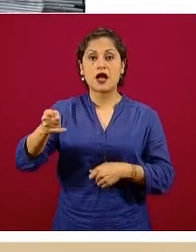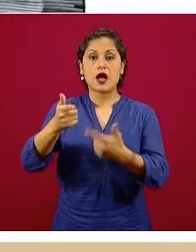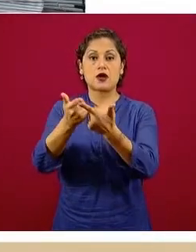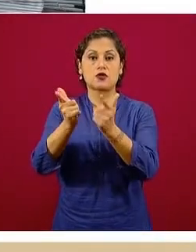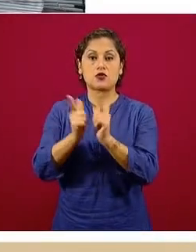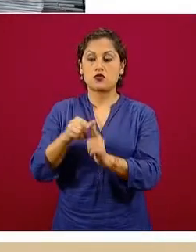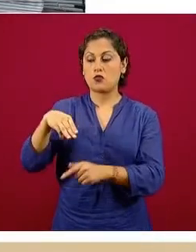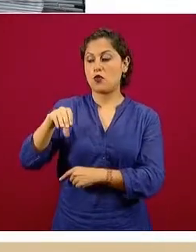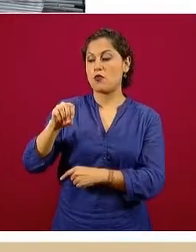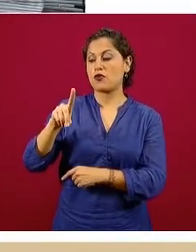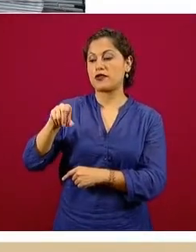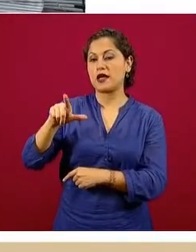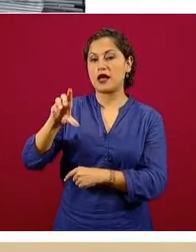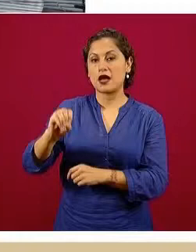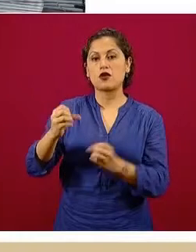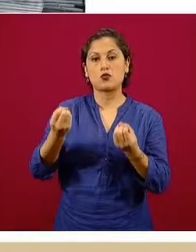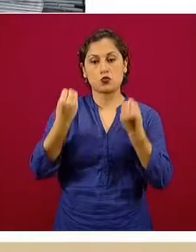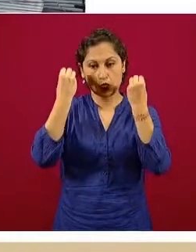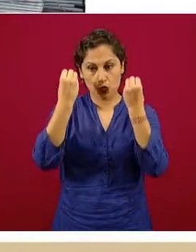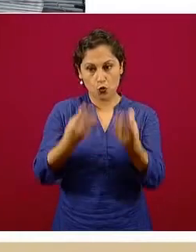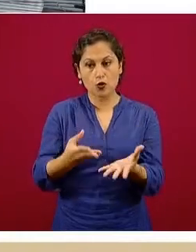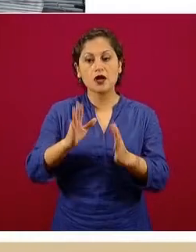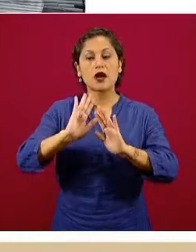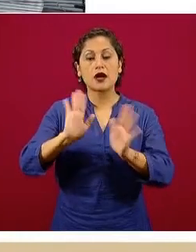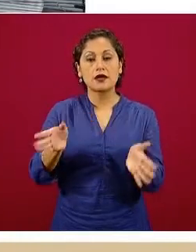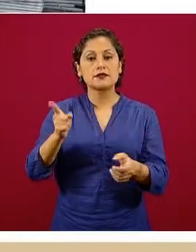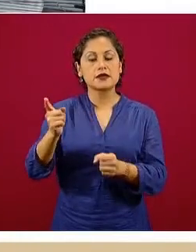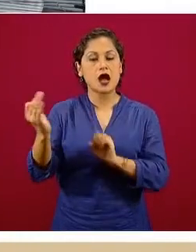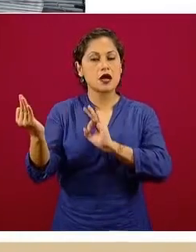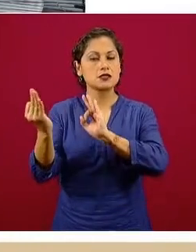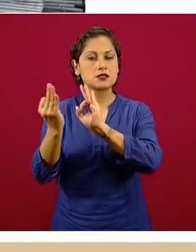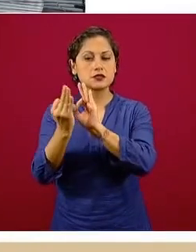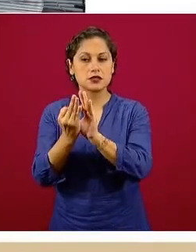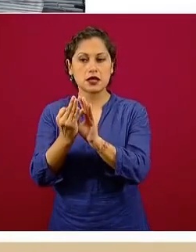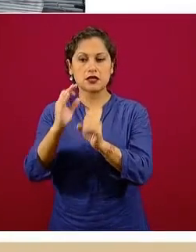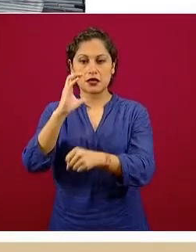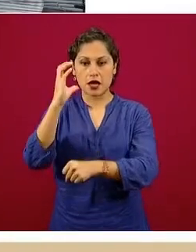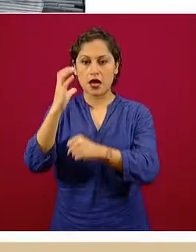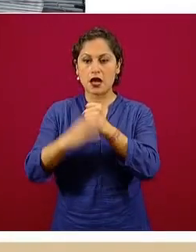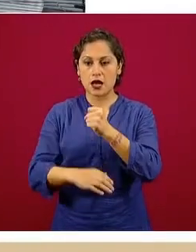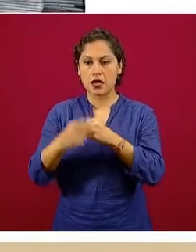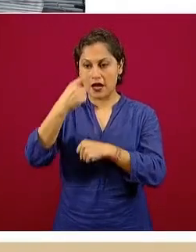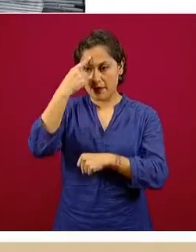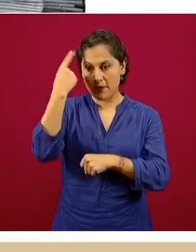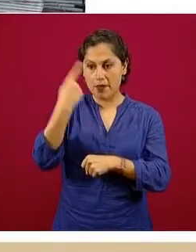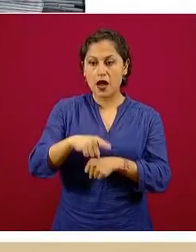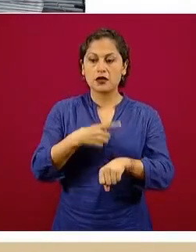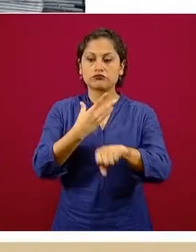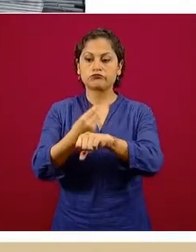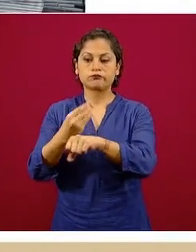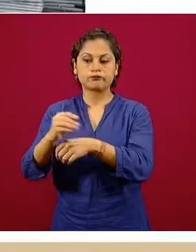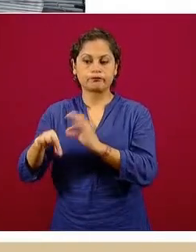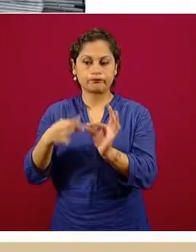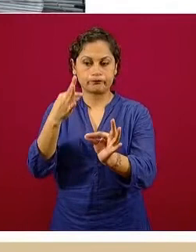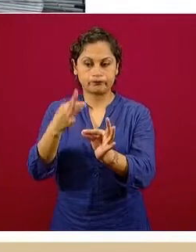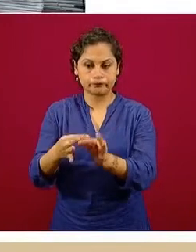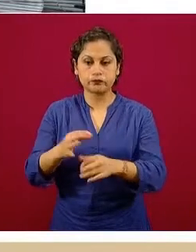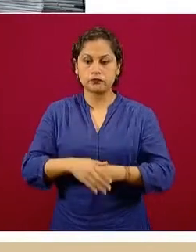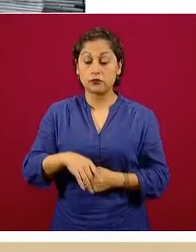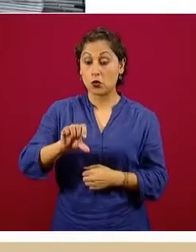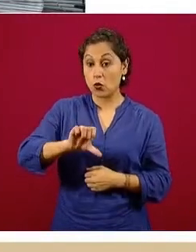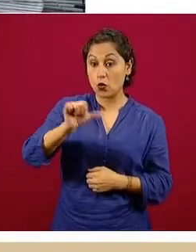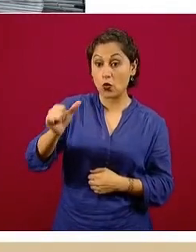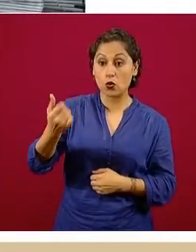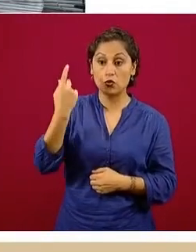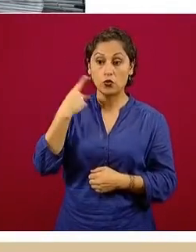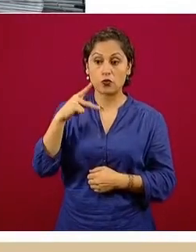y que está ya en las fases nada más de algunas pruebas que se le están haciendo en puebla que es muy importante porque puebla